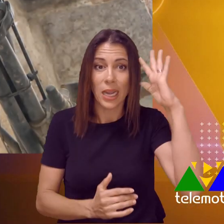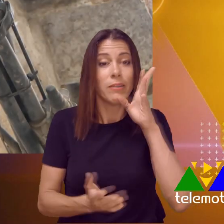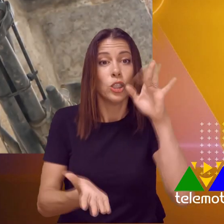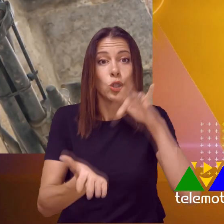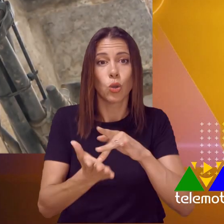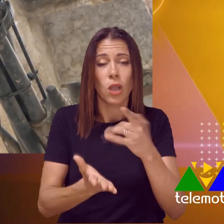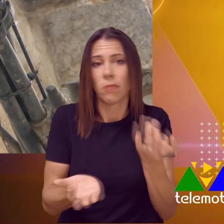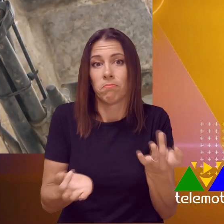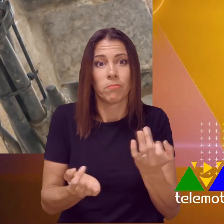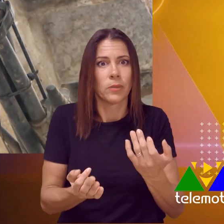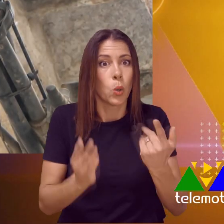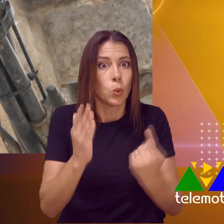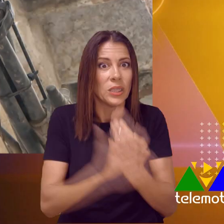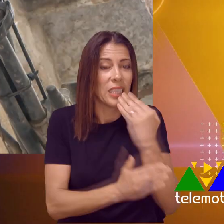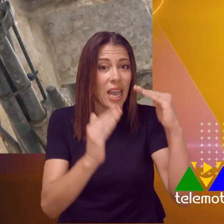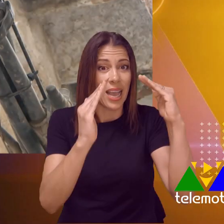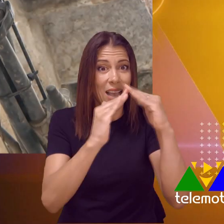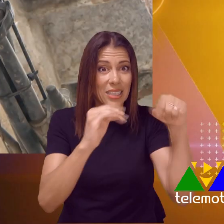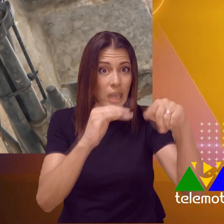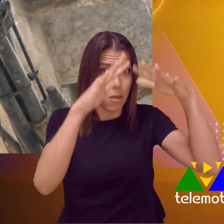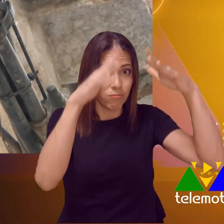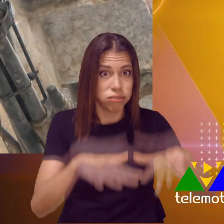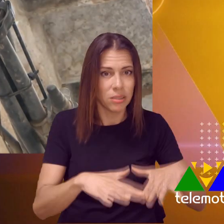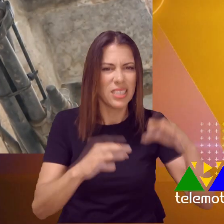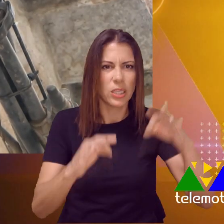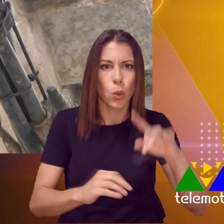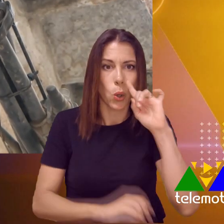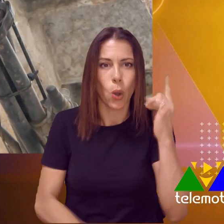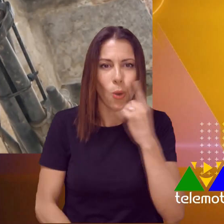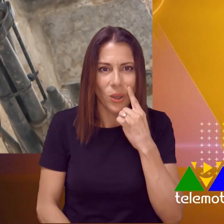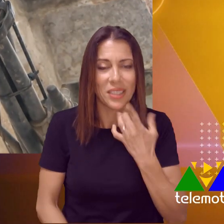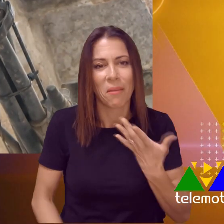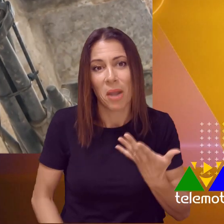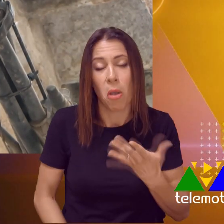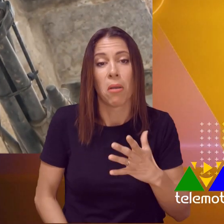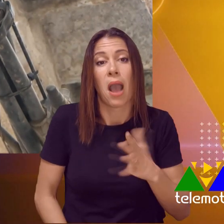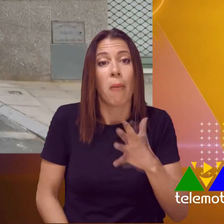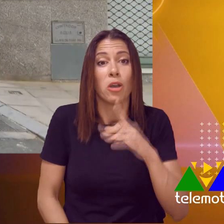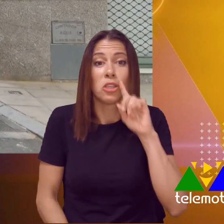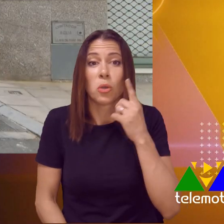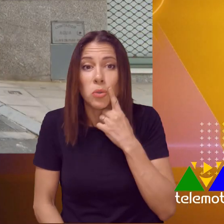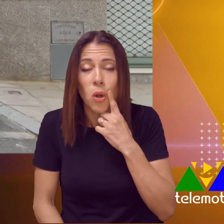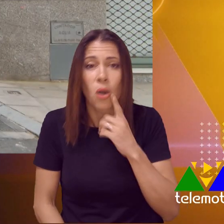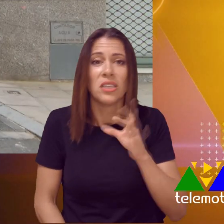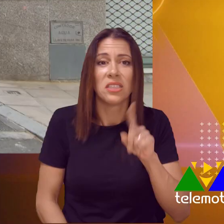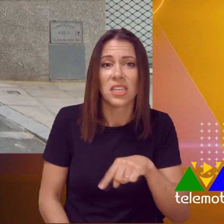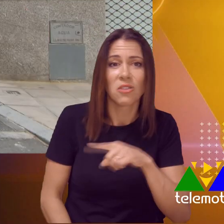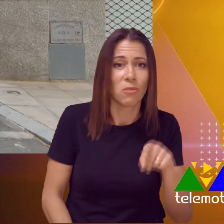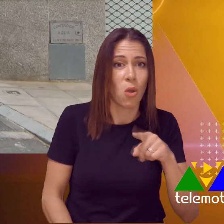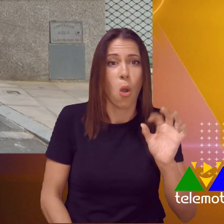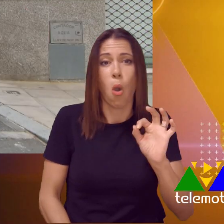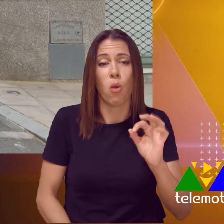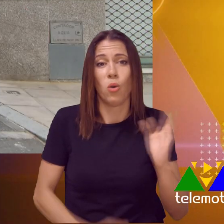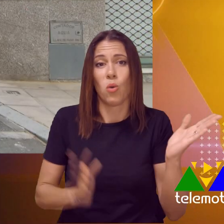una de las casas que se esté aquí, pues iban a encontrar el tesoro. El tesoro a lo mejor se encontró, a lo mejor no se encontró, o no existió nunca, pero nunca